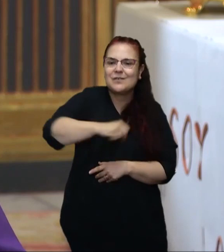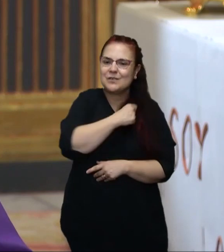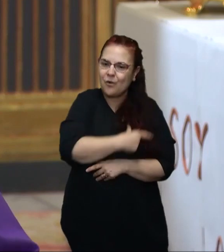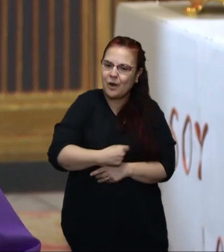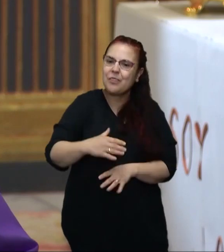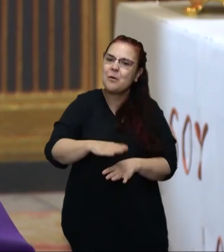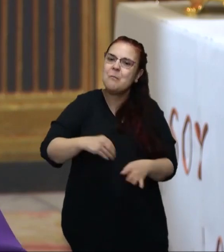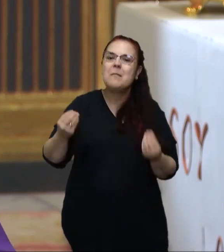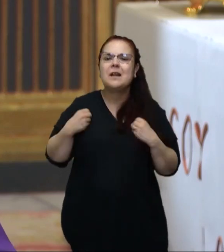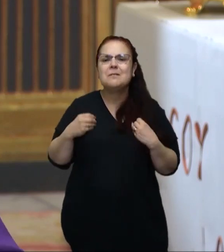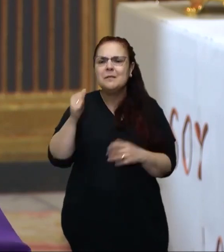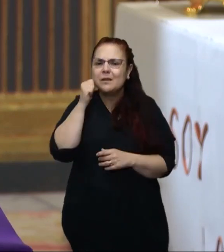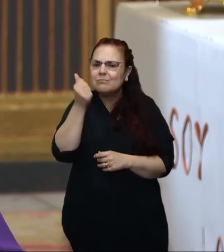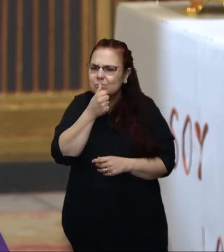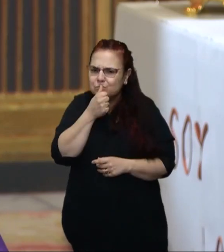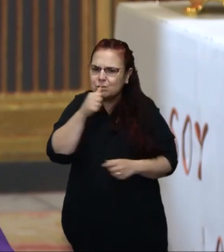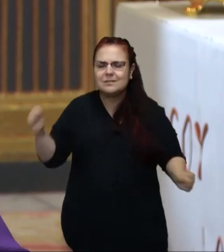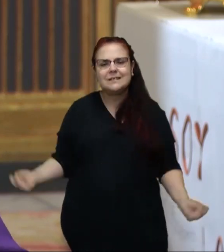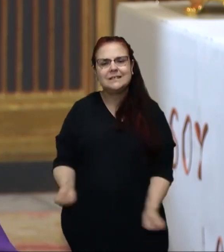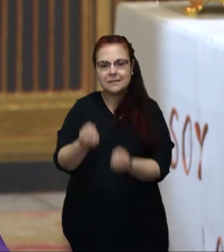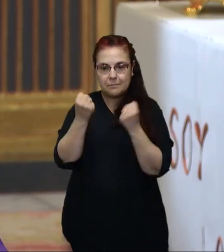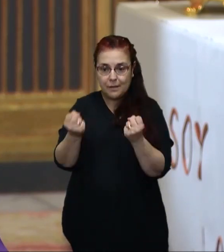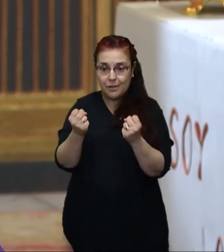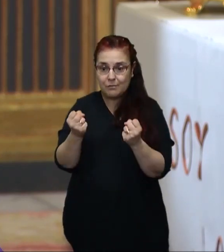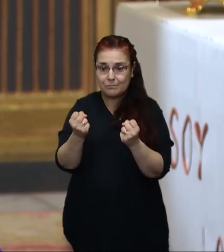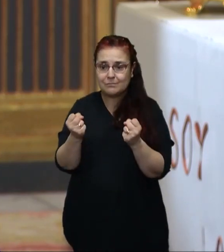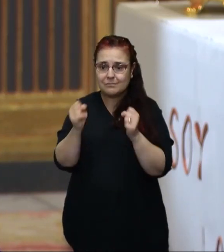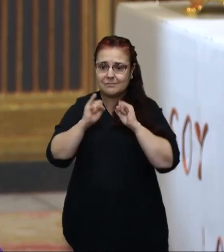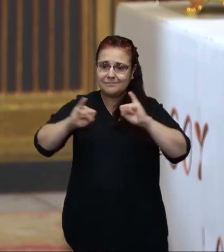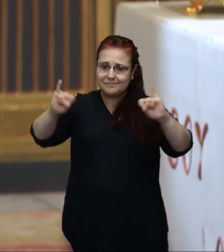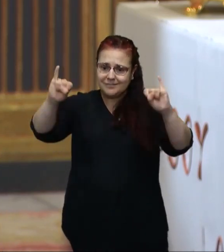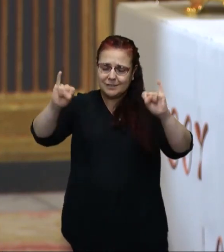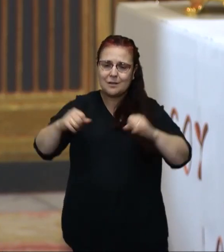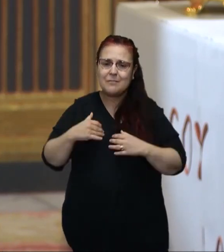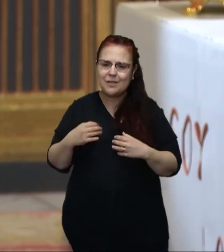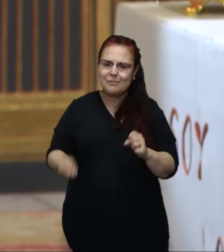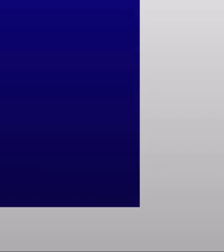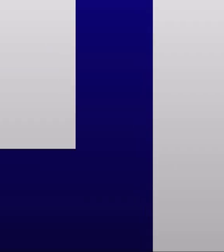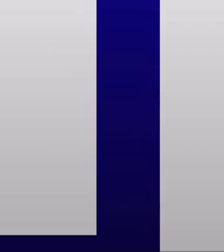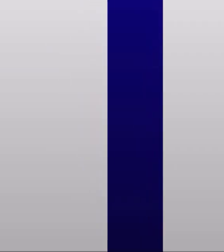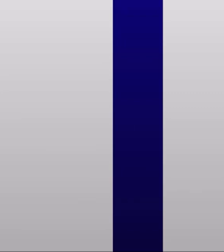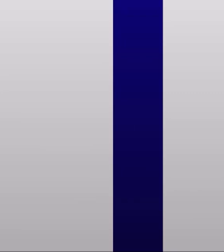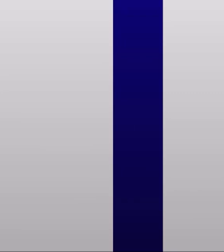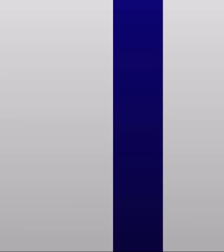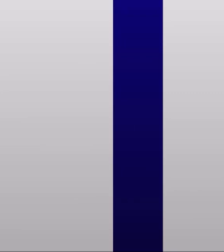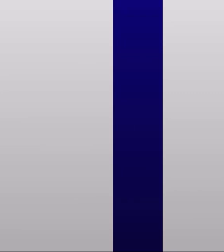vivir este misterio de salvación que celebraremos en el Triduo Pascual. Que así sea.